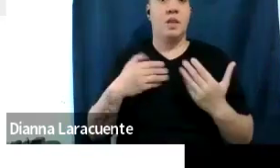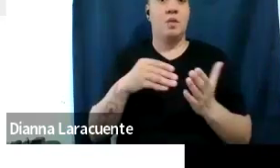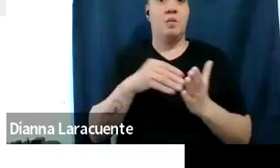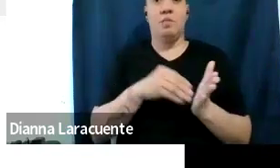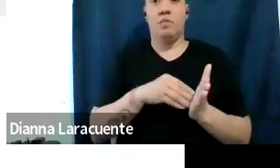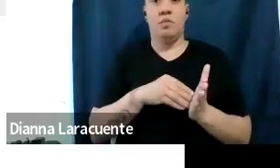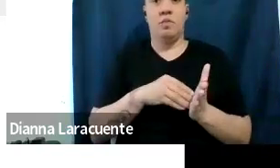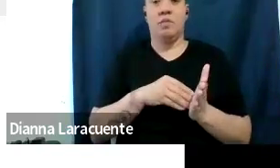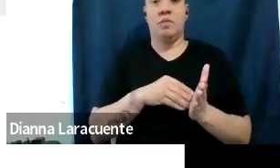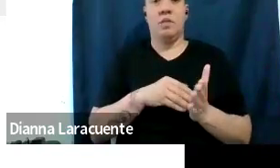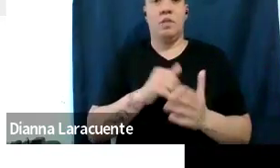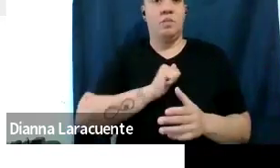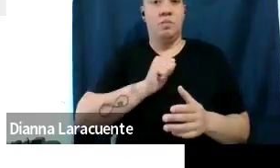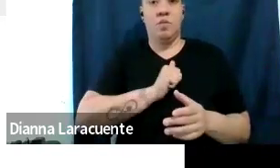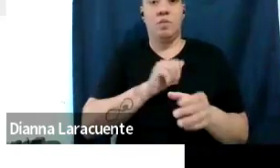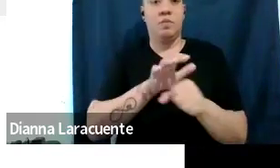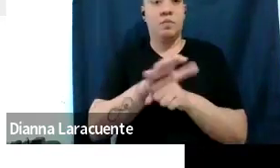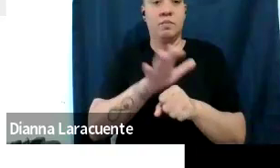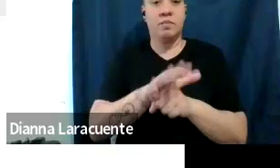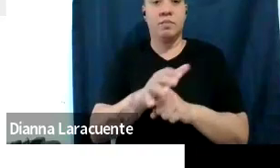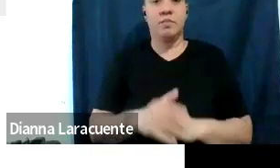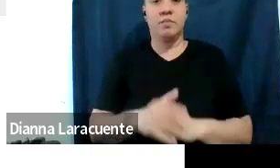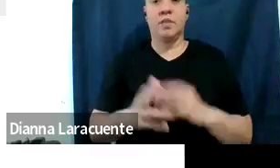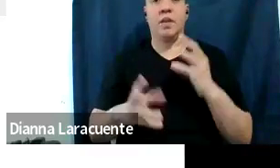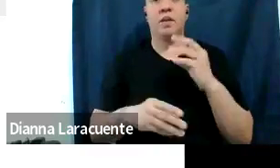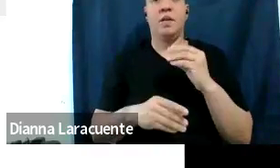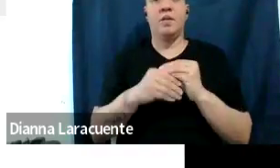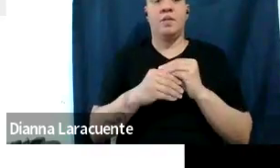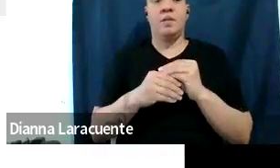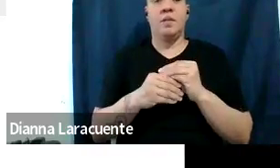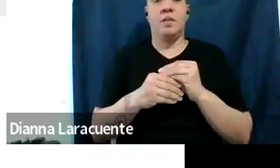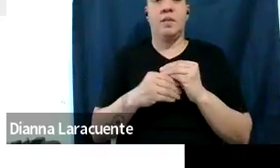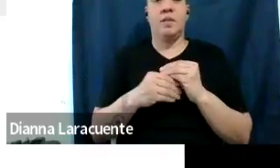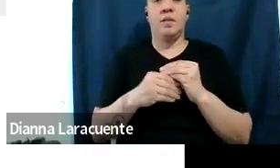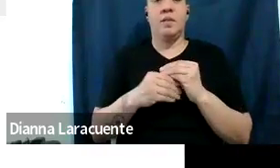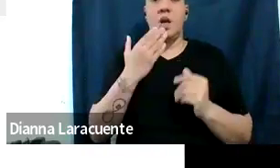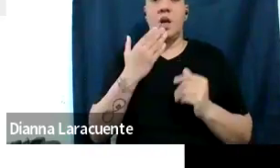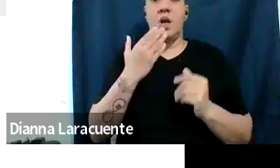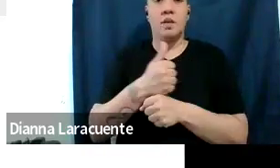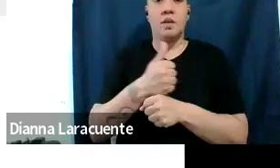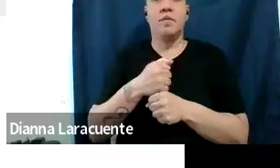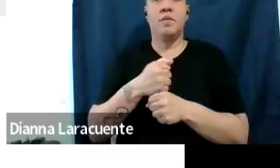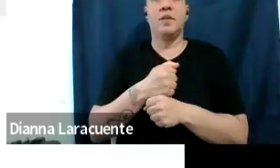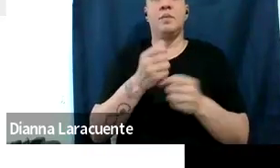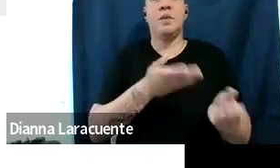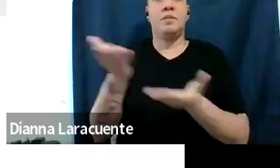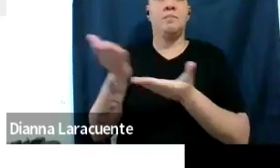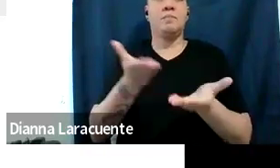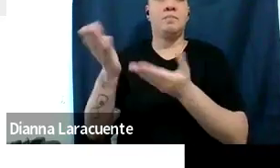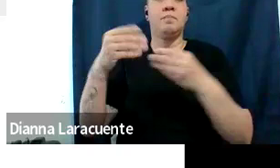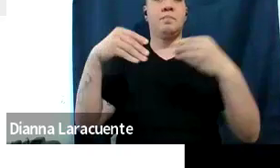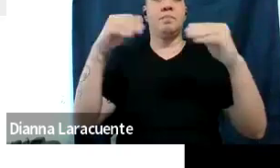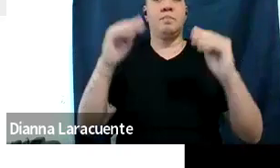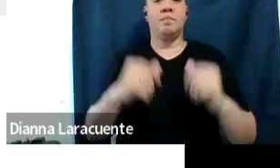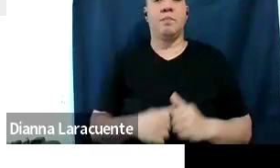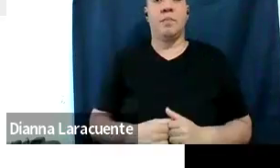éramos autosustentables. Además de grandes cultivos de azúcar y café para la exportación. Además, decía que